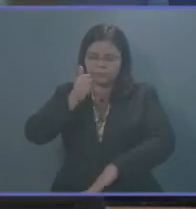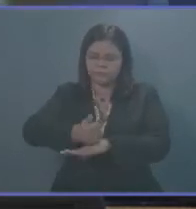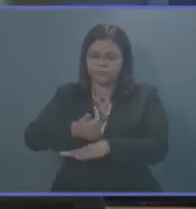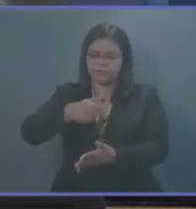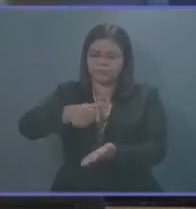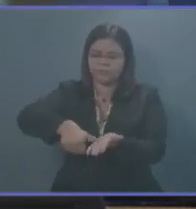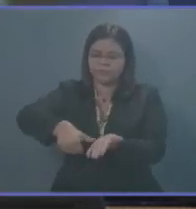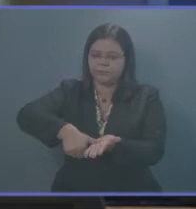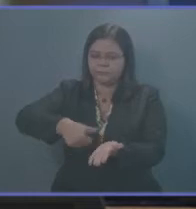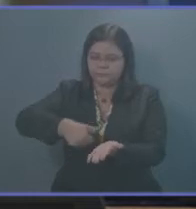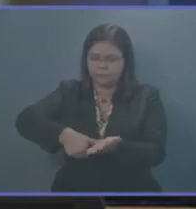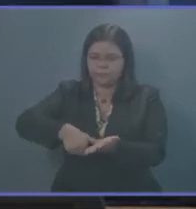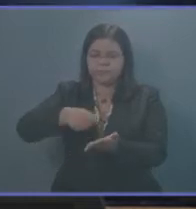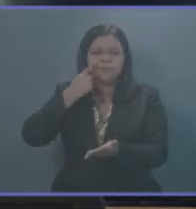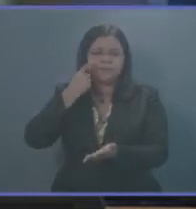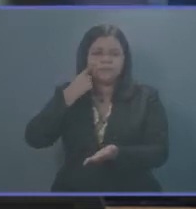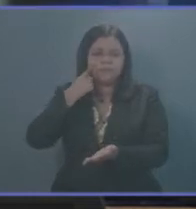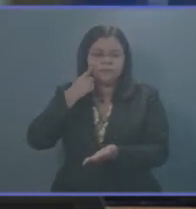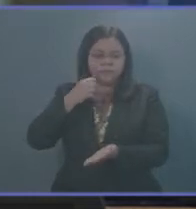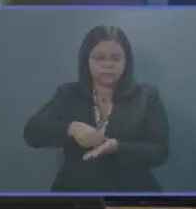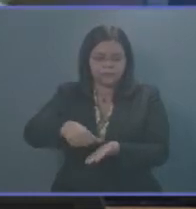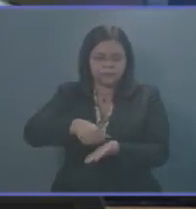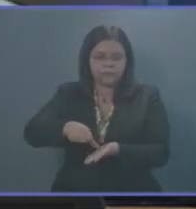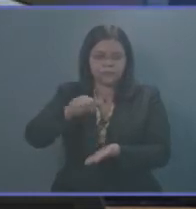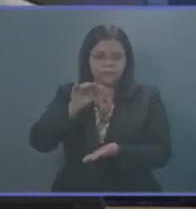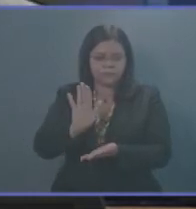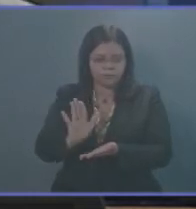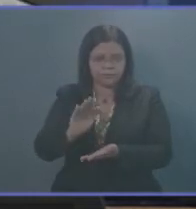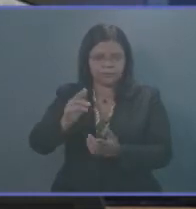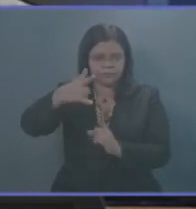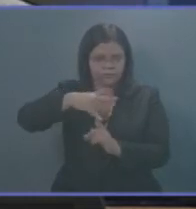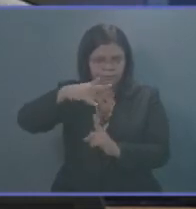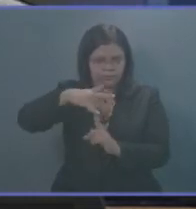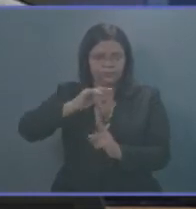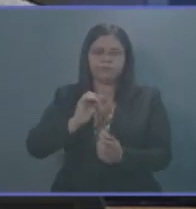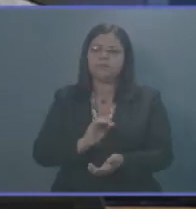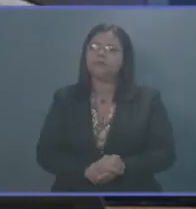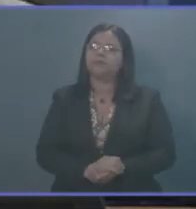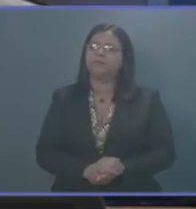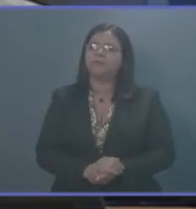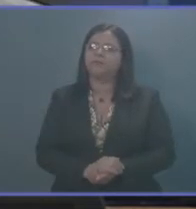Ilopango en el territorio de su jurisdicción.